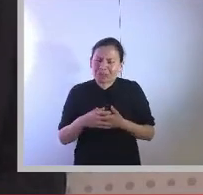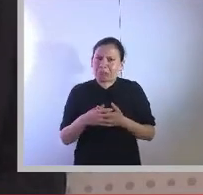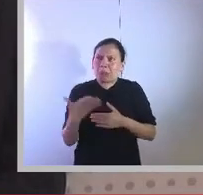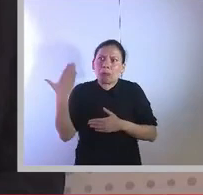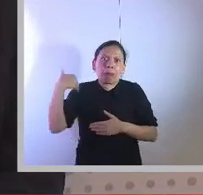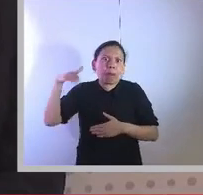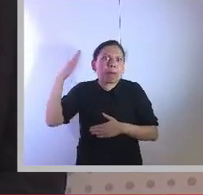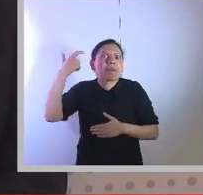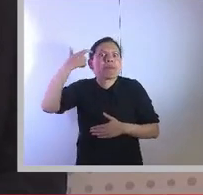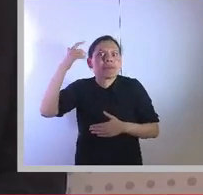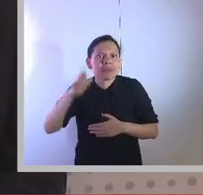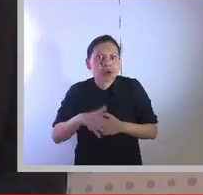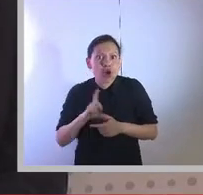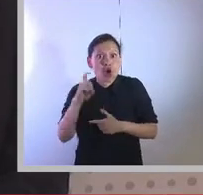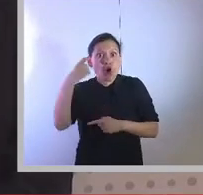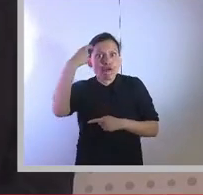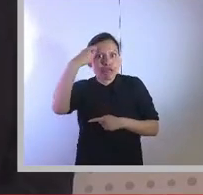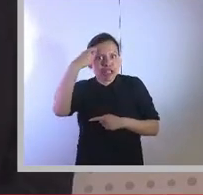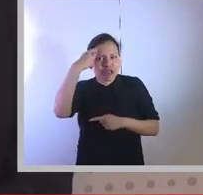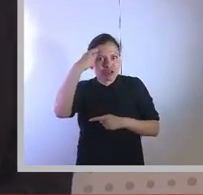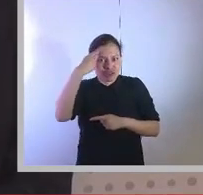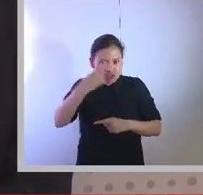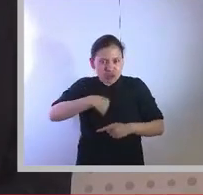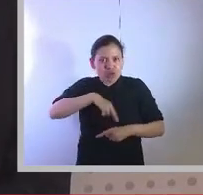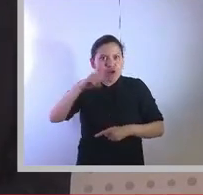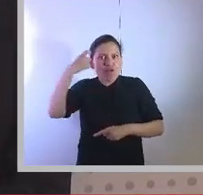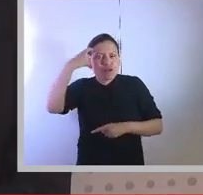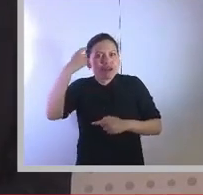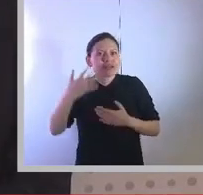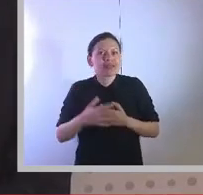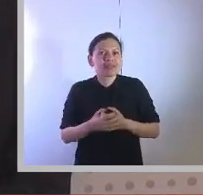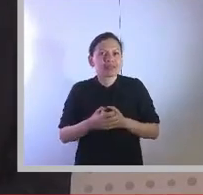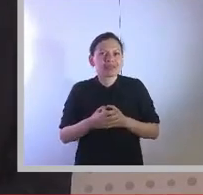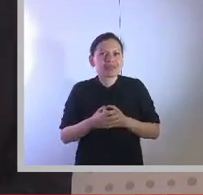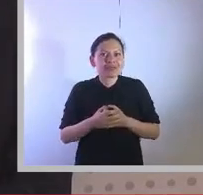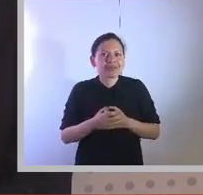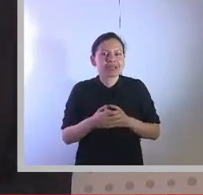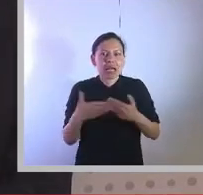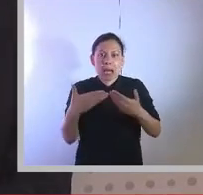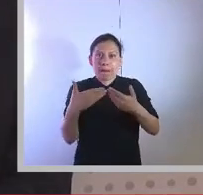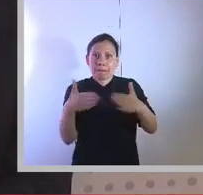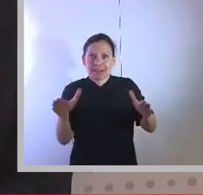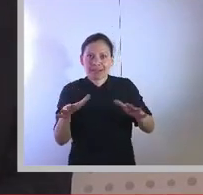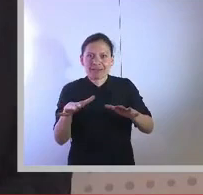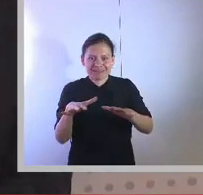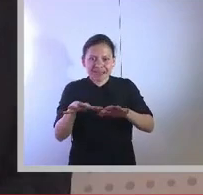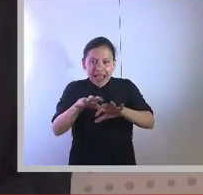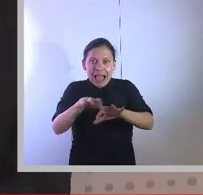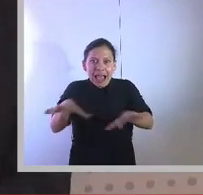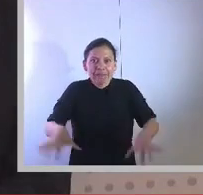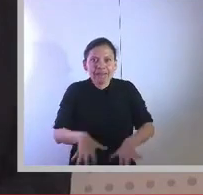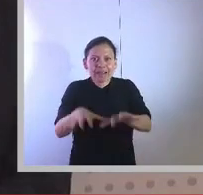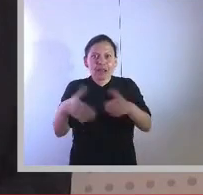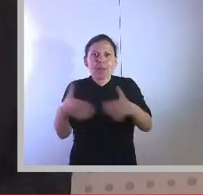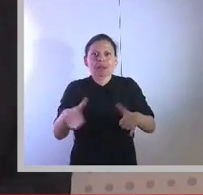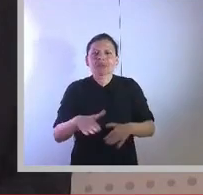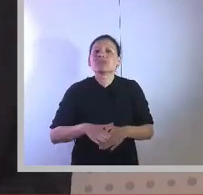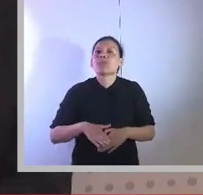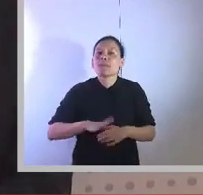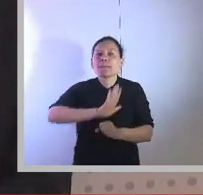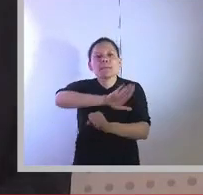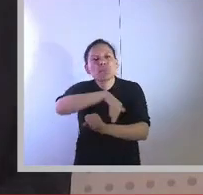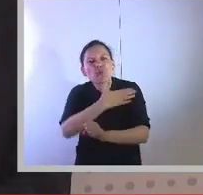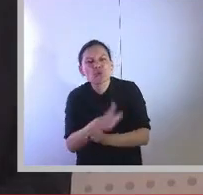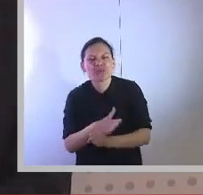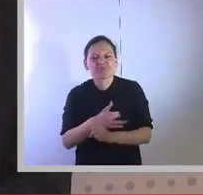pensar que un gobierno nuestro íbamos a dar apertura a este evento con nuestra música